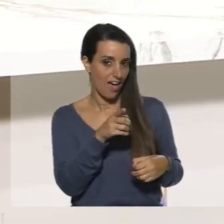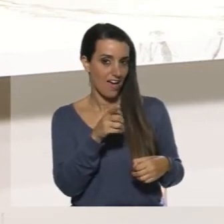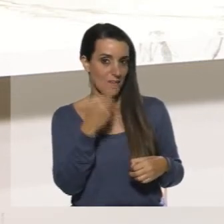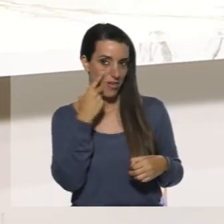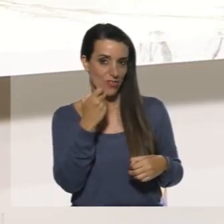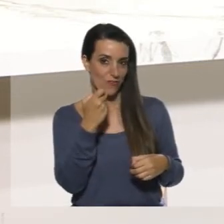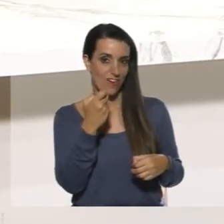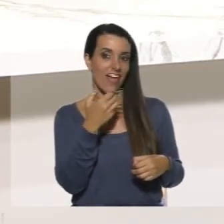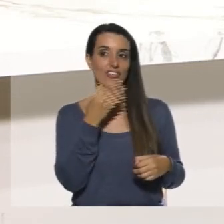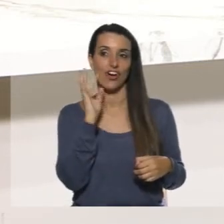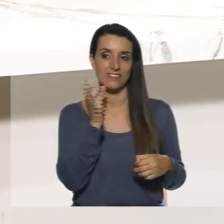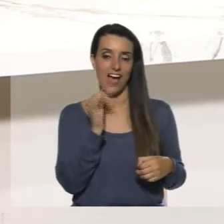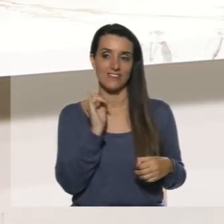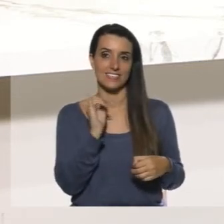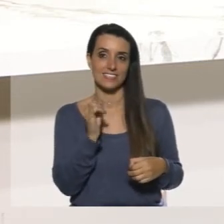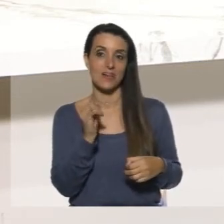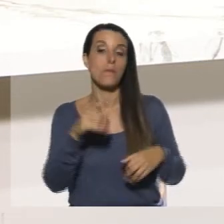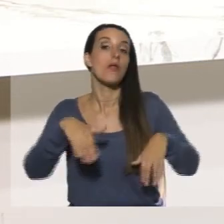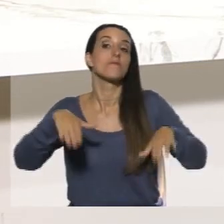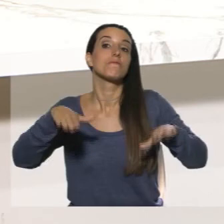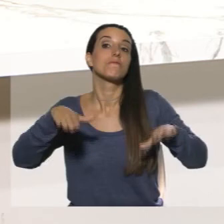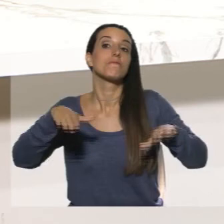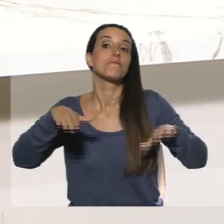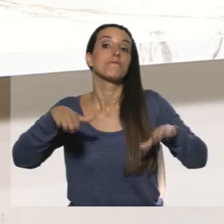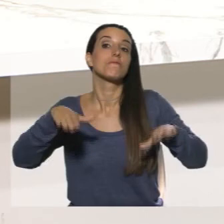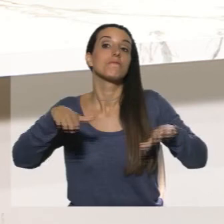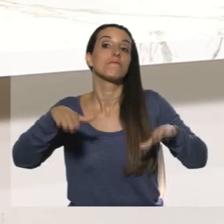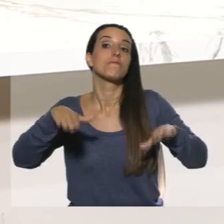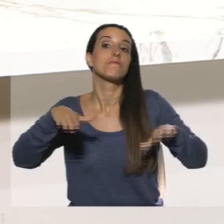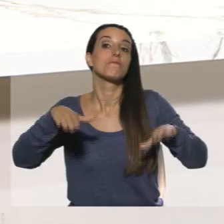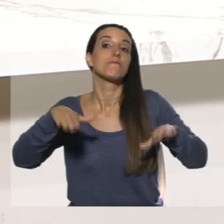básico, que dijo. Lo básico y bueno, y le dejo toda la producción en la mano para hacer esa lasaña de berenjenas. Perfecto.